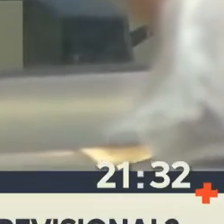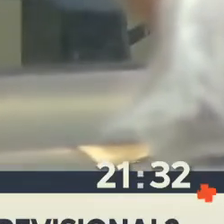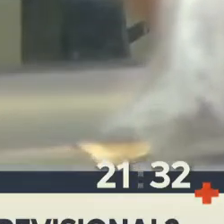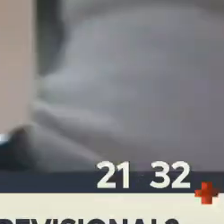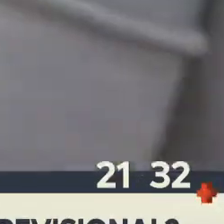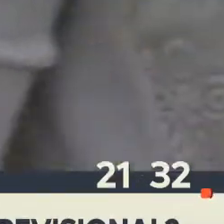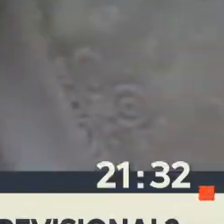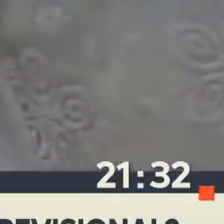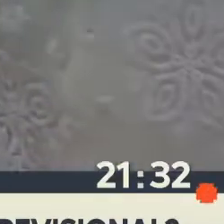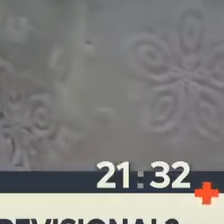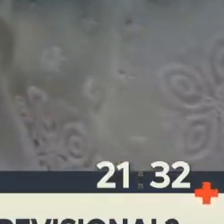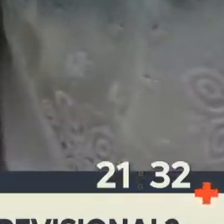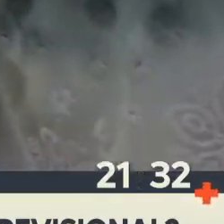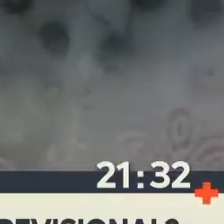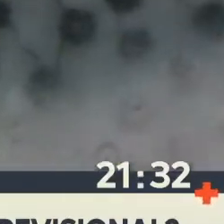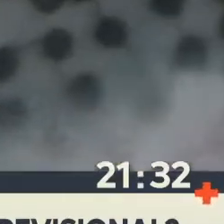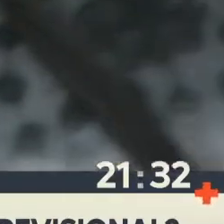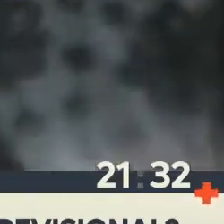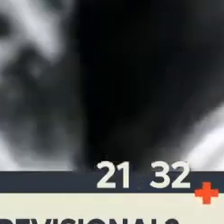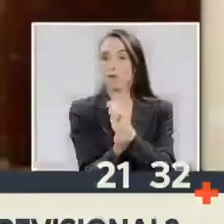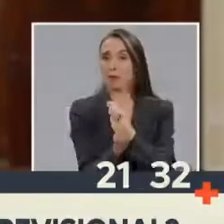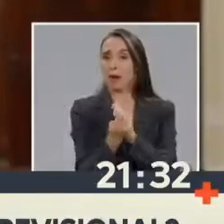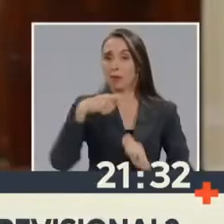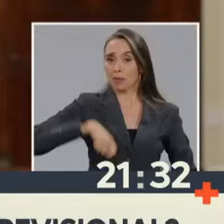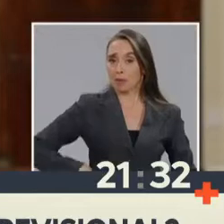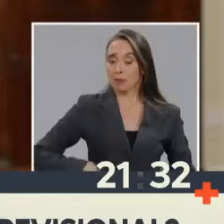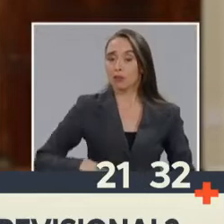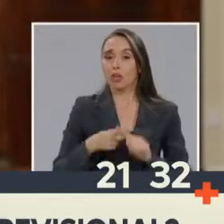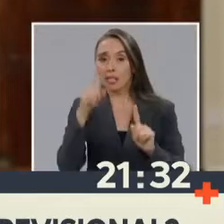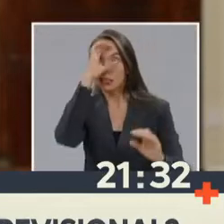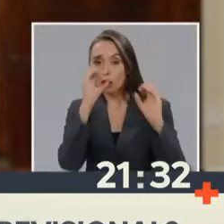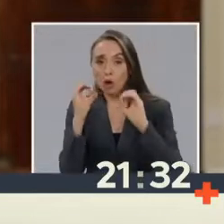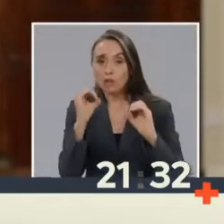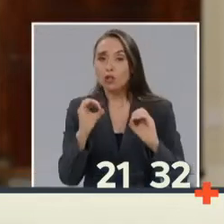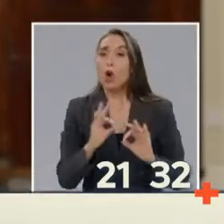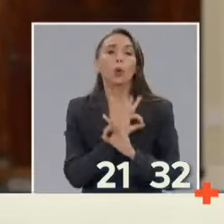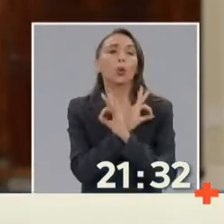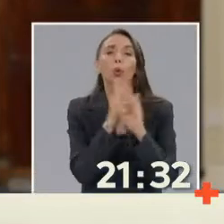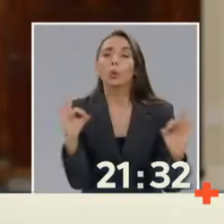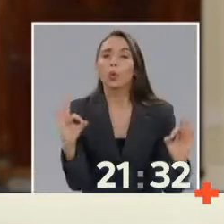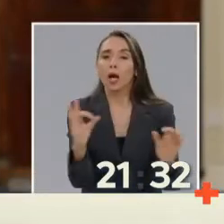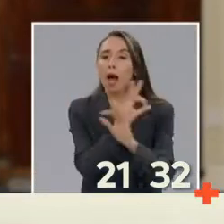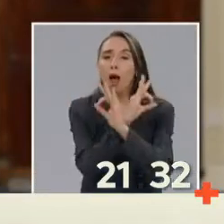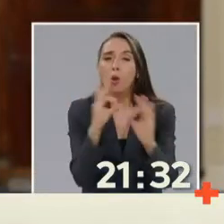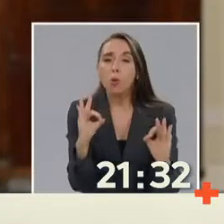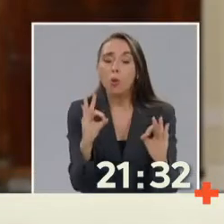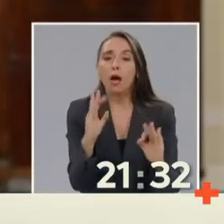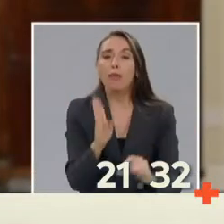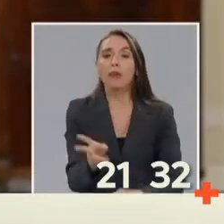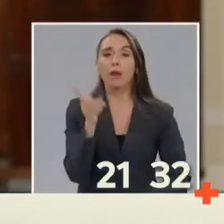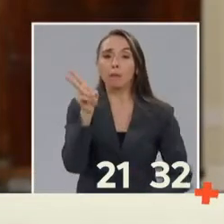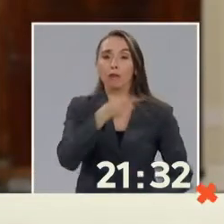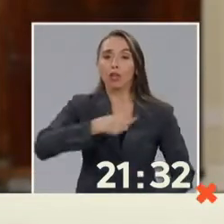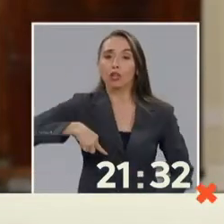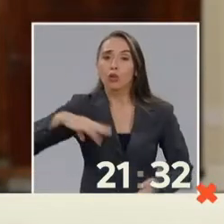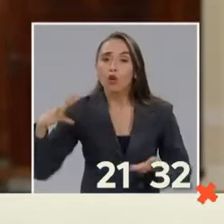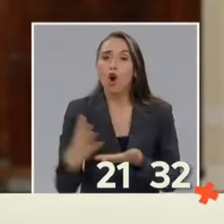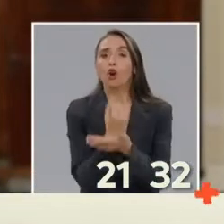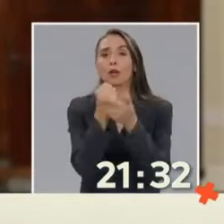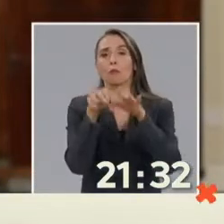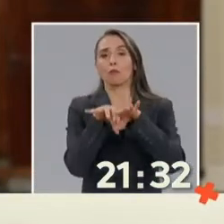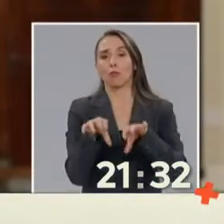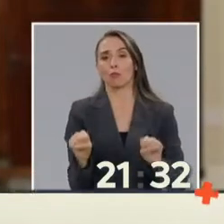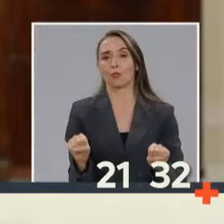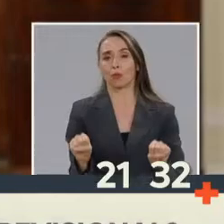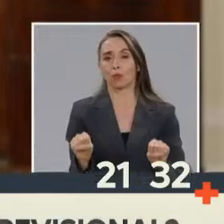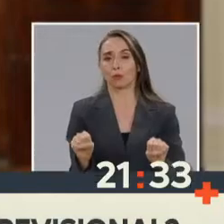vino acompañado con un mensaje a la oposición. Pero estas diferencias nunca, nunca deben impedirnos alcanzar un acuerdo.